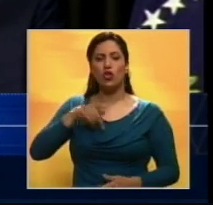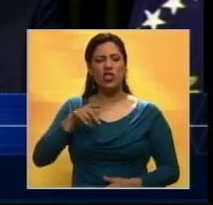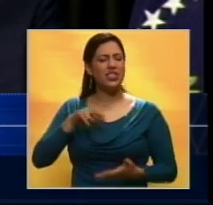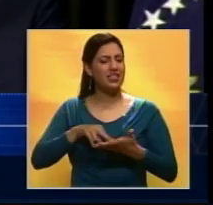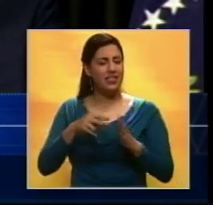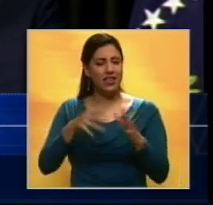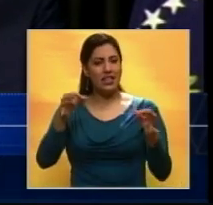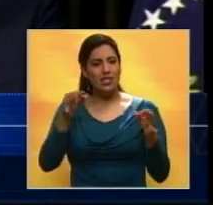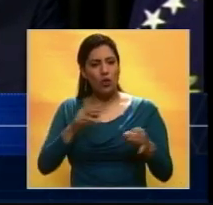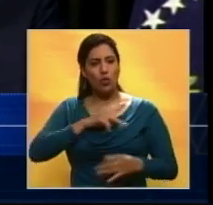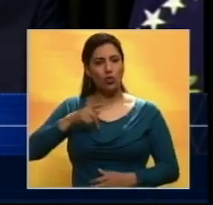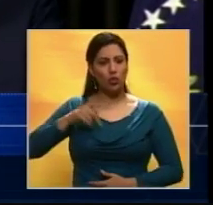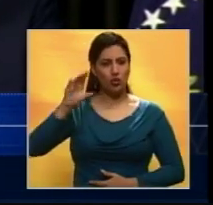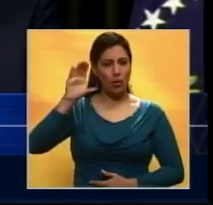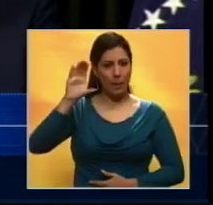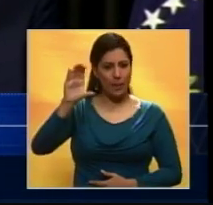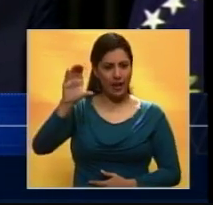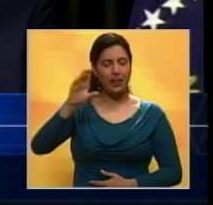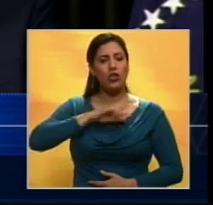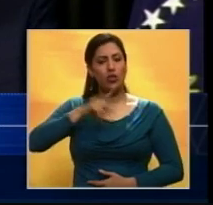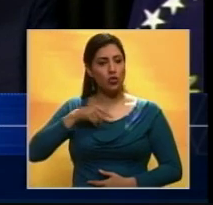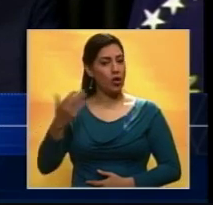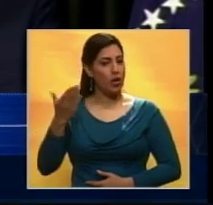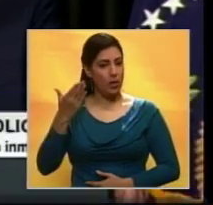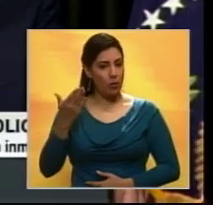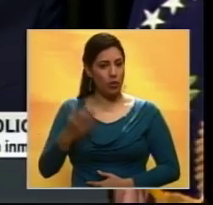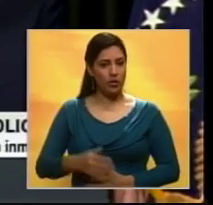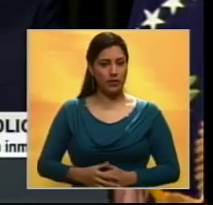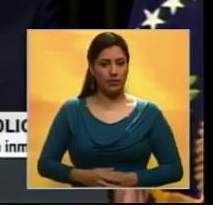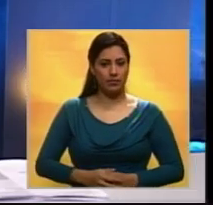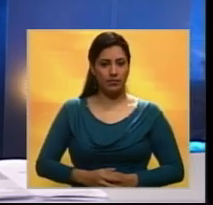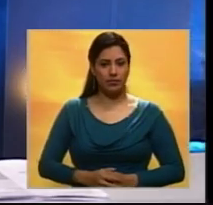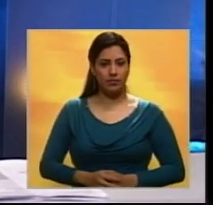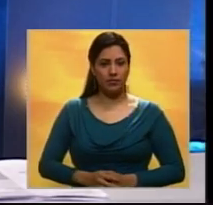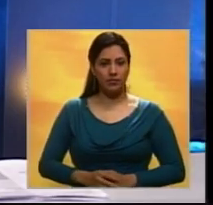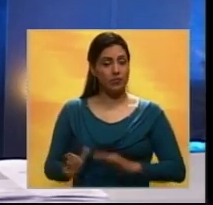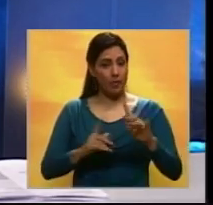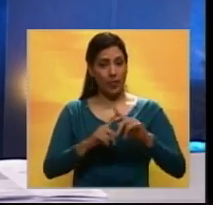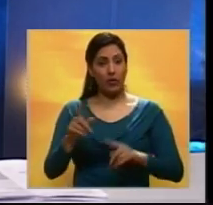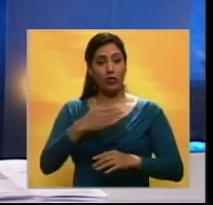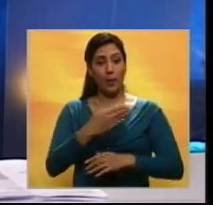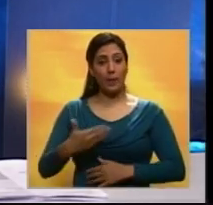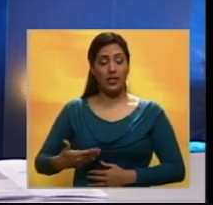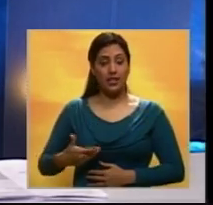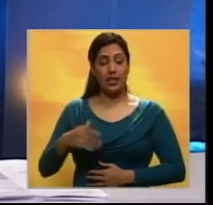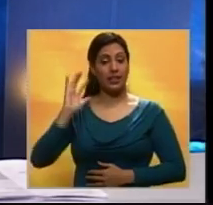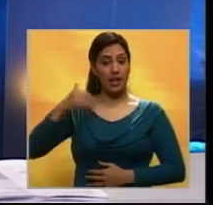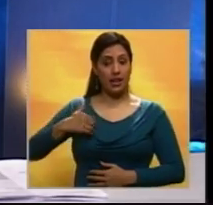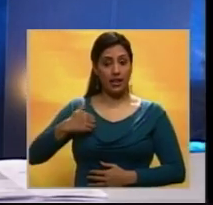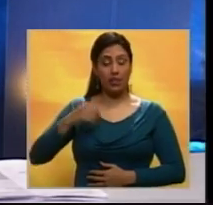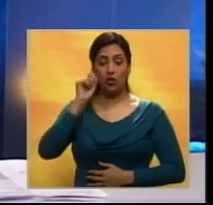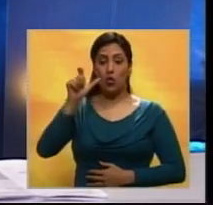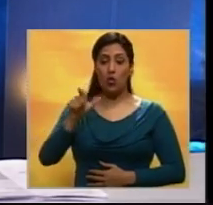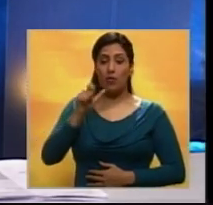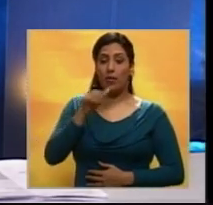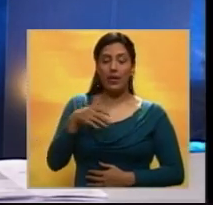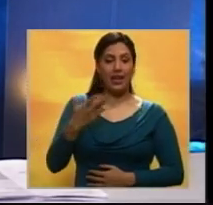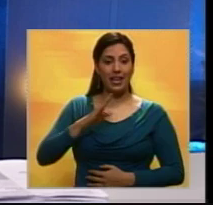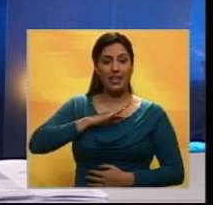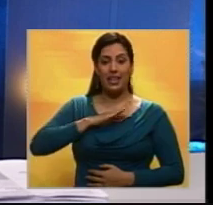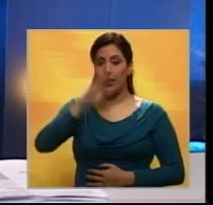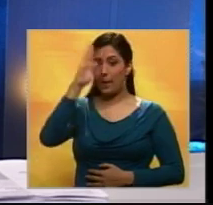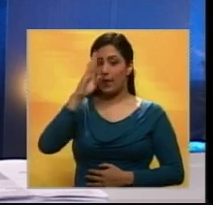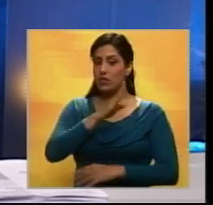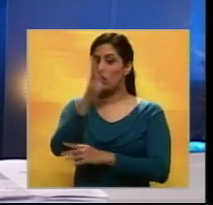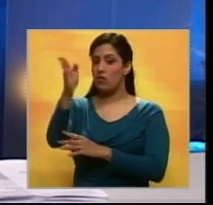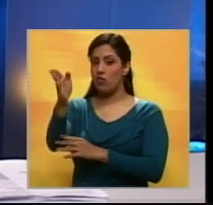ver con la seguridad de nuestro país, que es tan importante. El presidente de Argentina, Mauricio Macri, se encuentra en